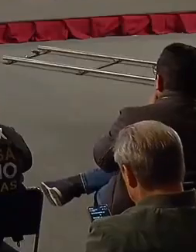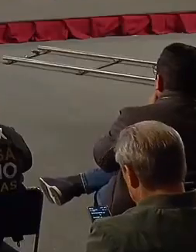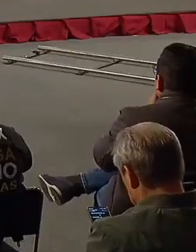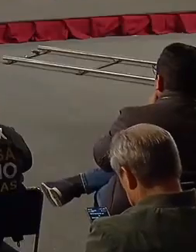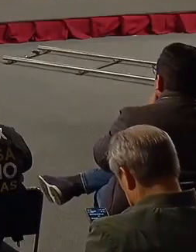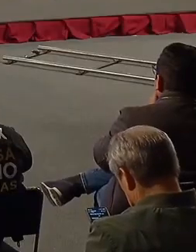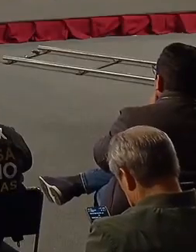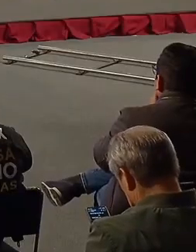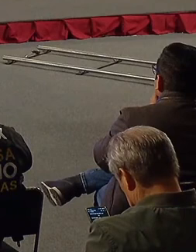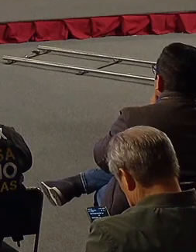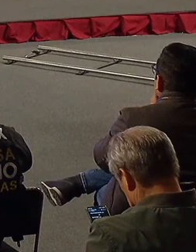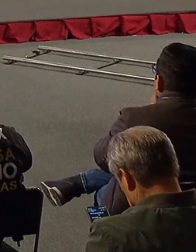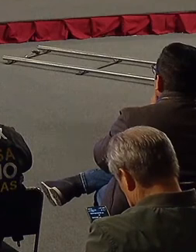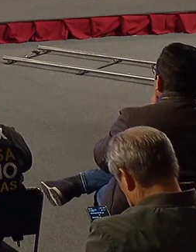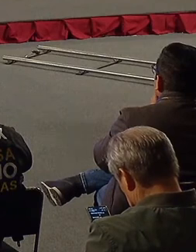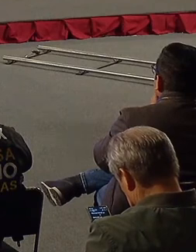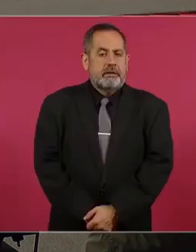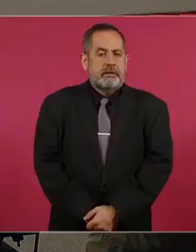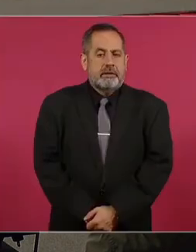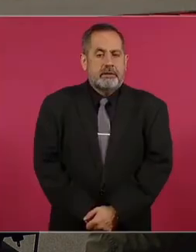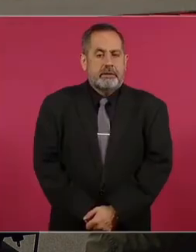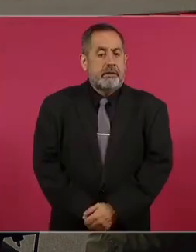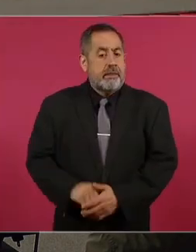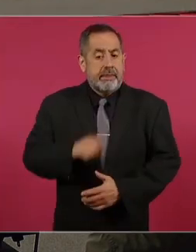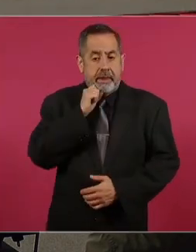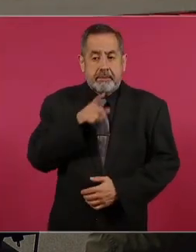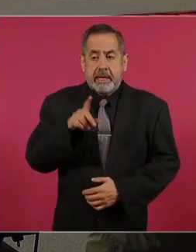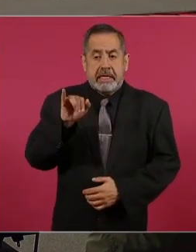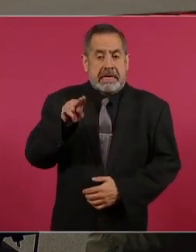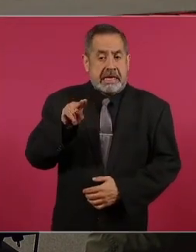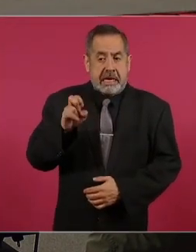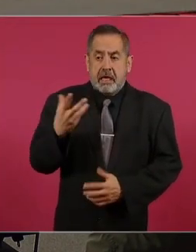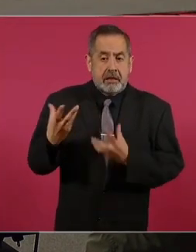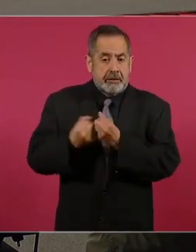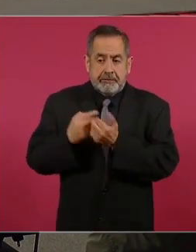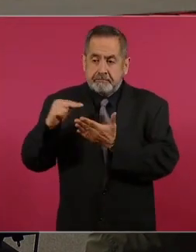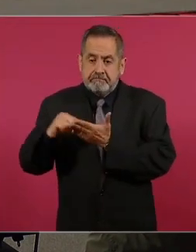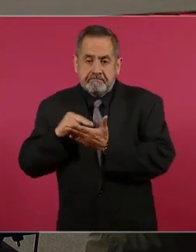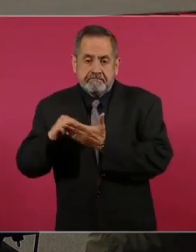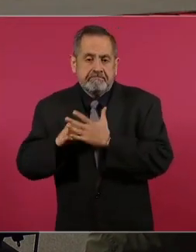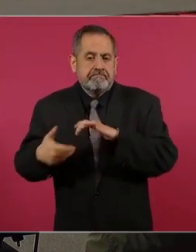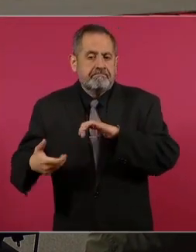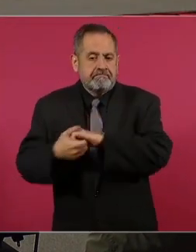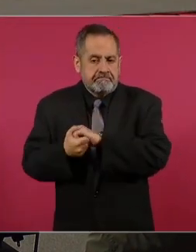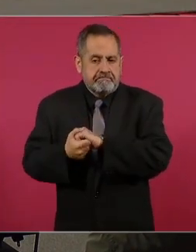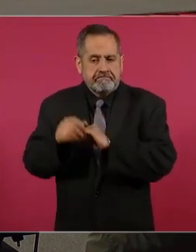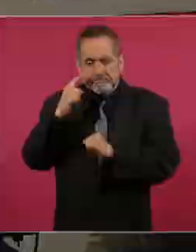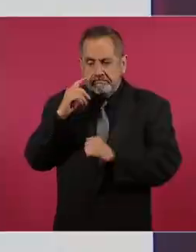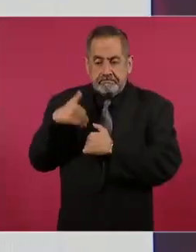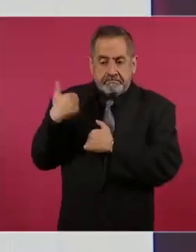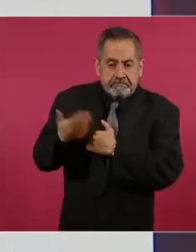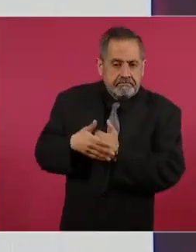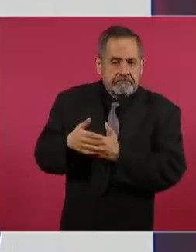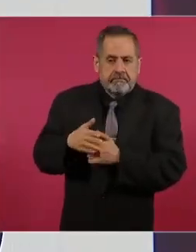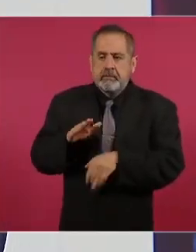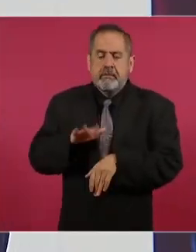Nacional Electoral se ha firmado un nuevo convenio de colaboración que